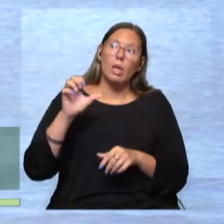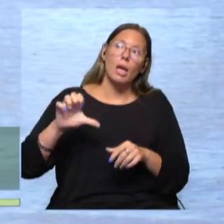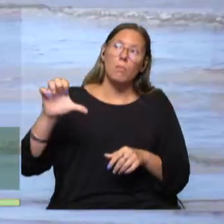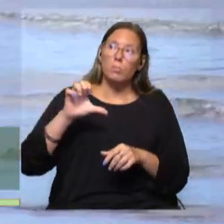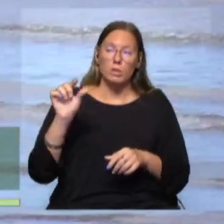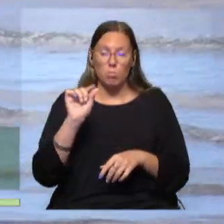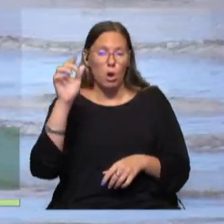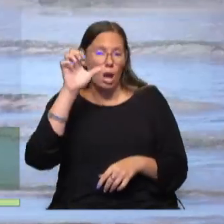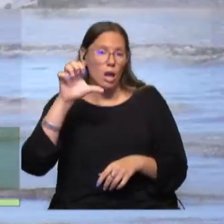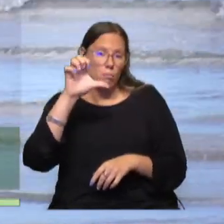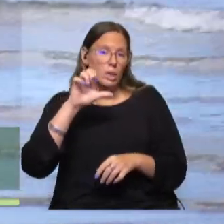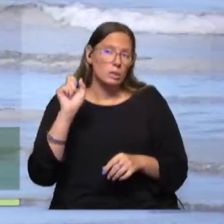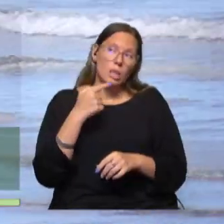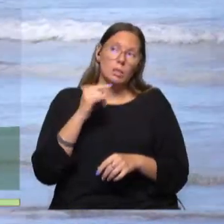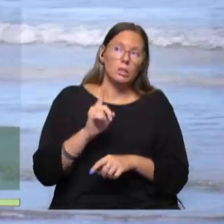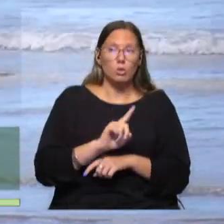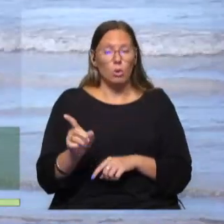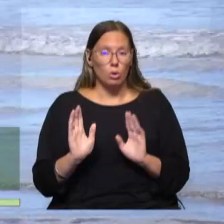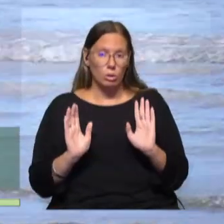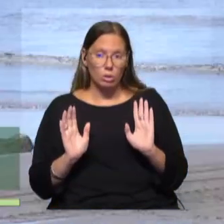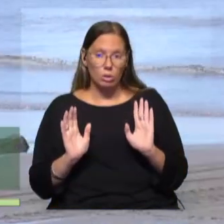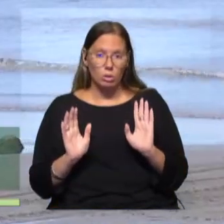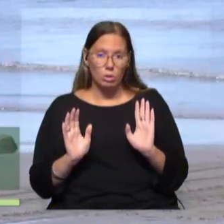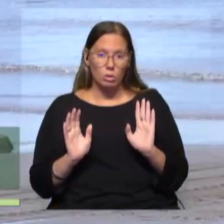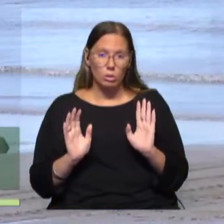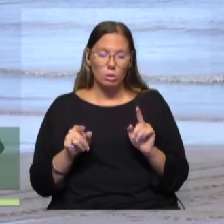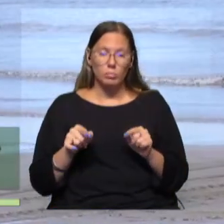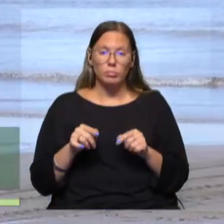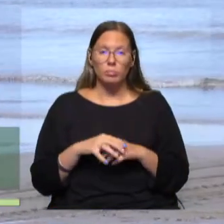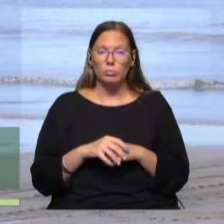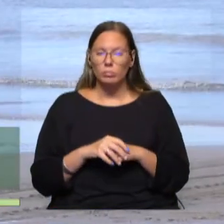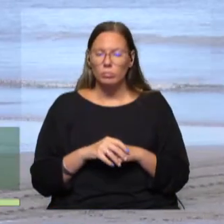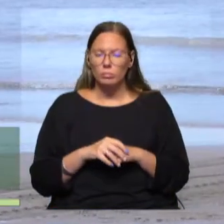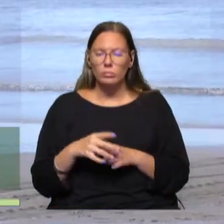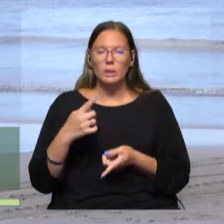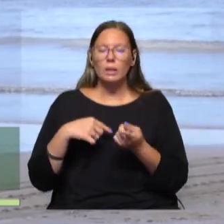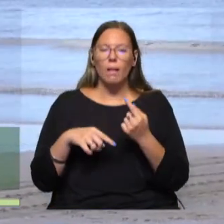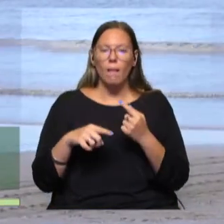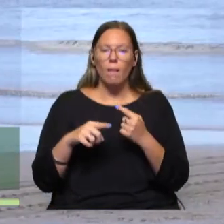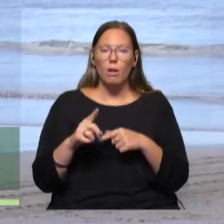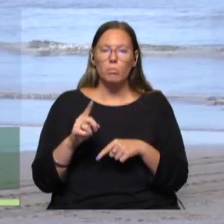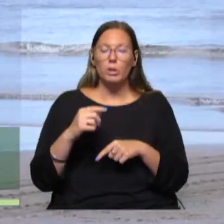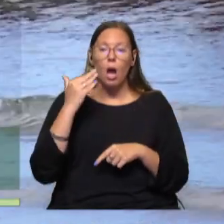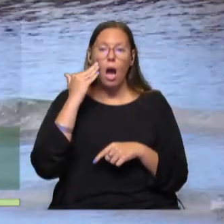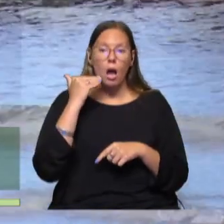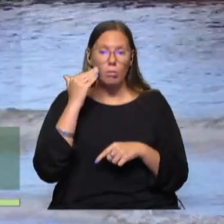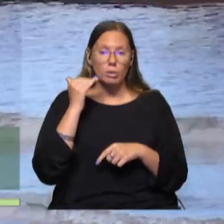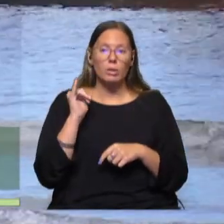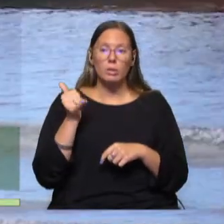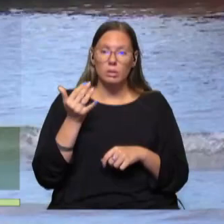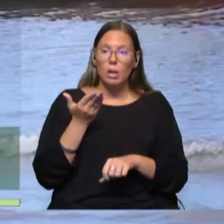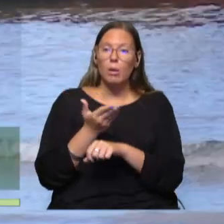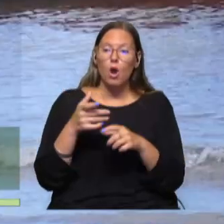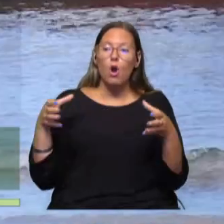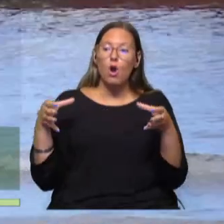son pocos, que están manejando esta situación. Por el mes de abril tenemos